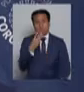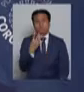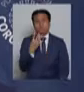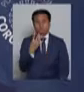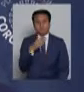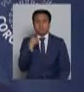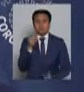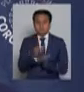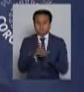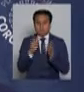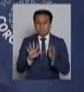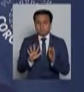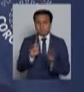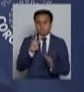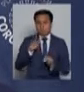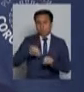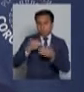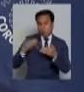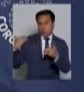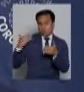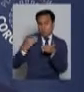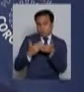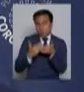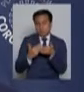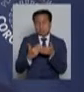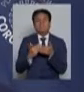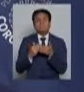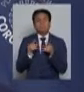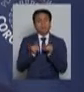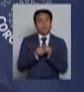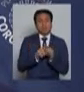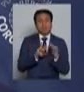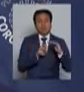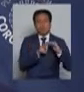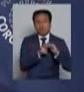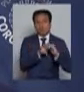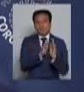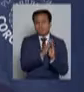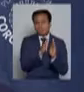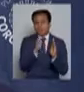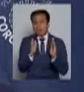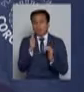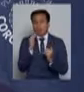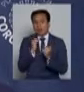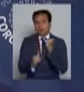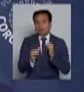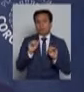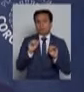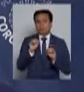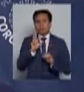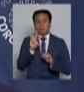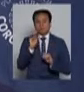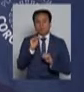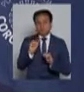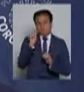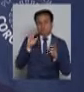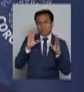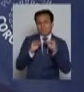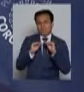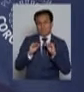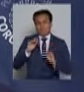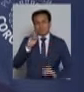34 en las últimas 24 horas, con corte, quiero insistir una vez más, a las 21 horas de anoche.